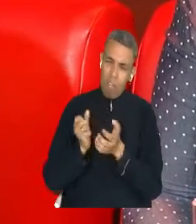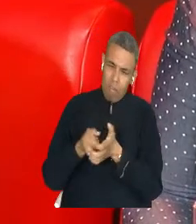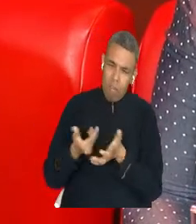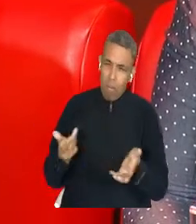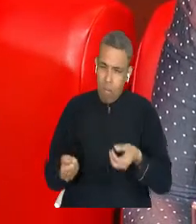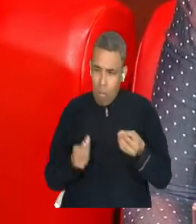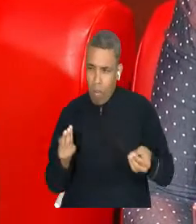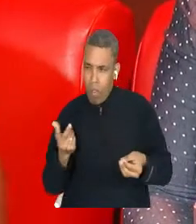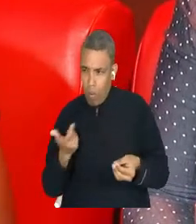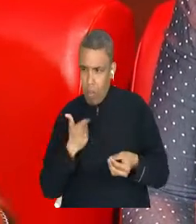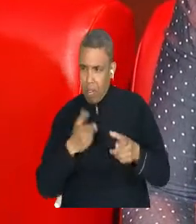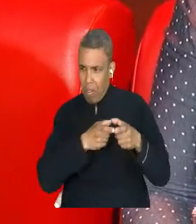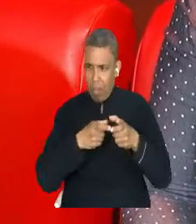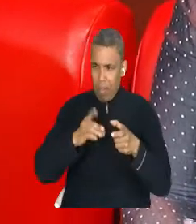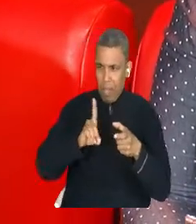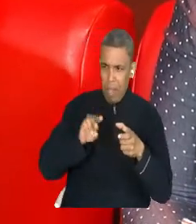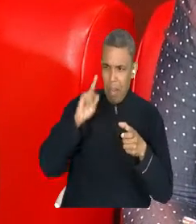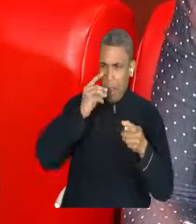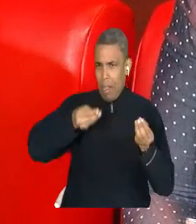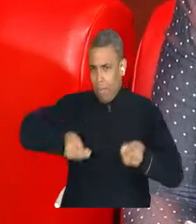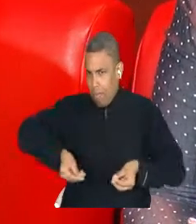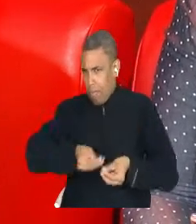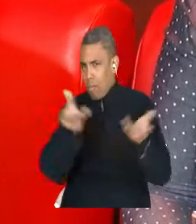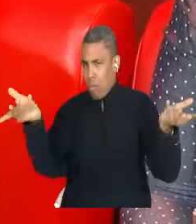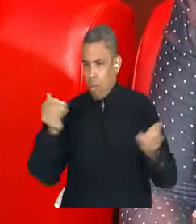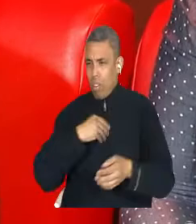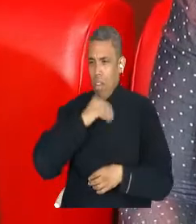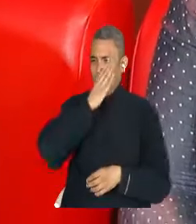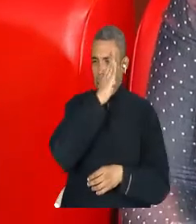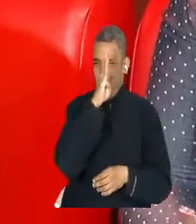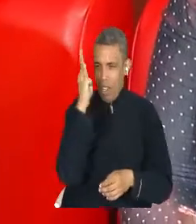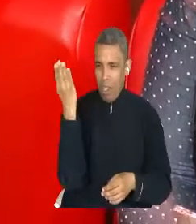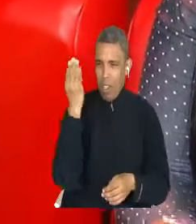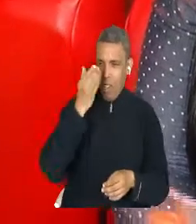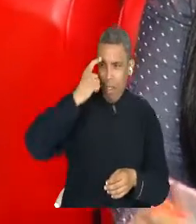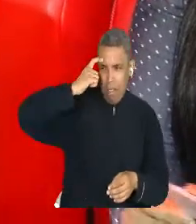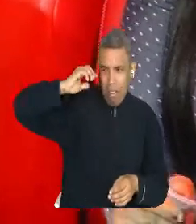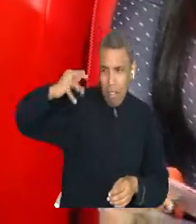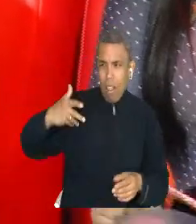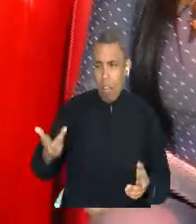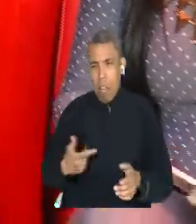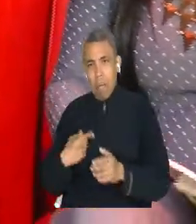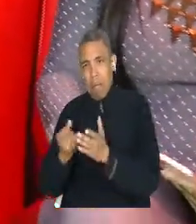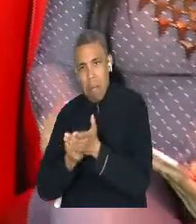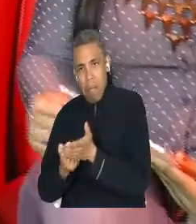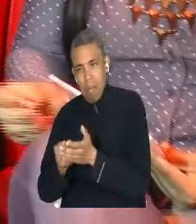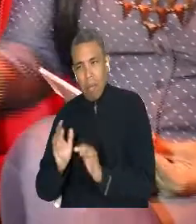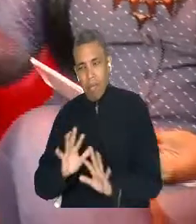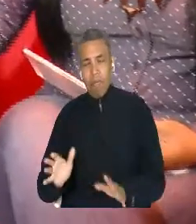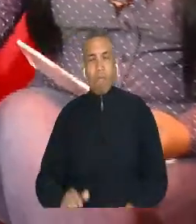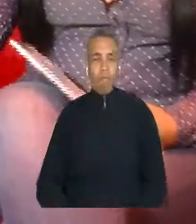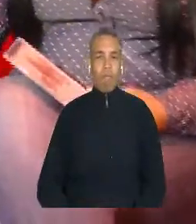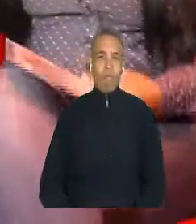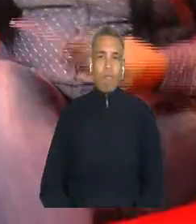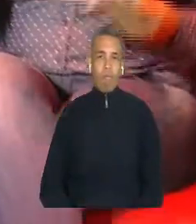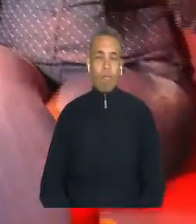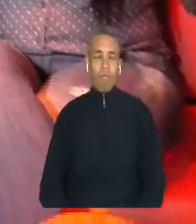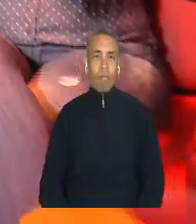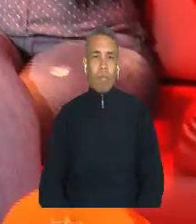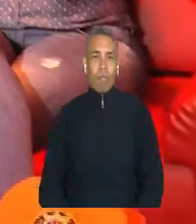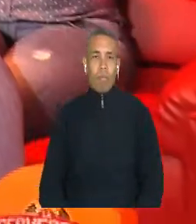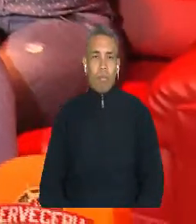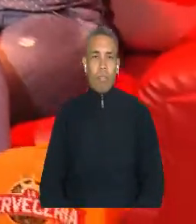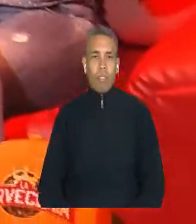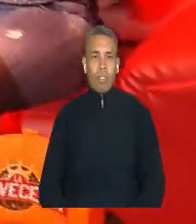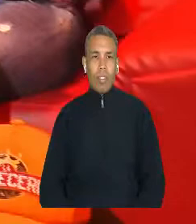solo mío, sino de Barranca Bermeja, y que se sepa que aquí hay grandes artistas que están a la altura de lo que exige el vallenato hoy día. Bueno, y que cuando esté por